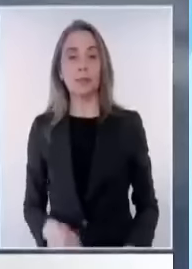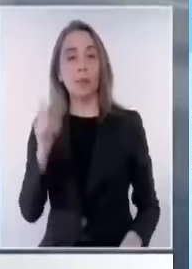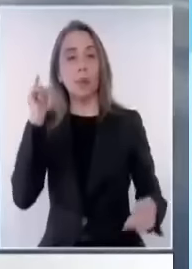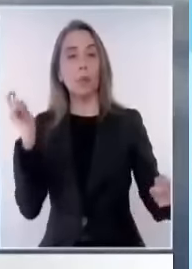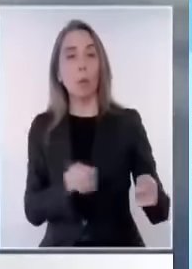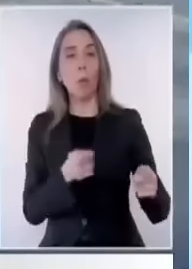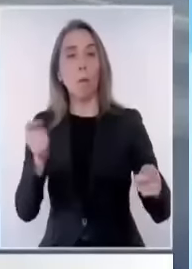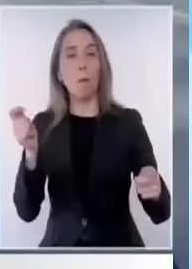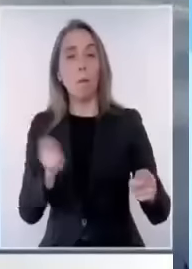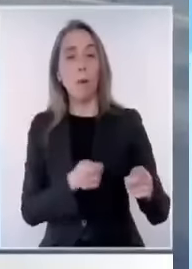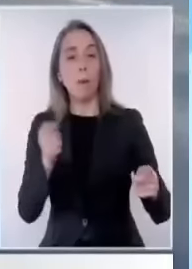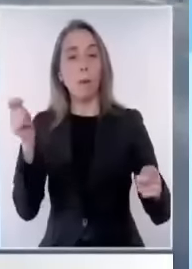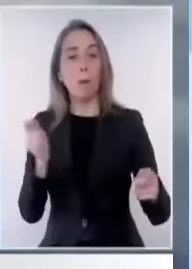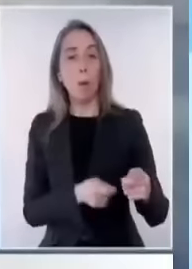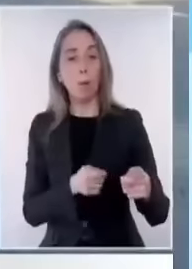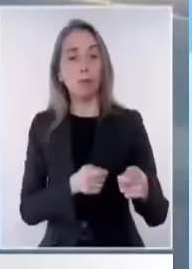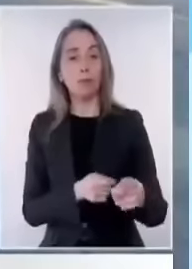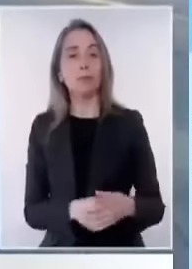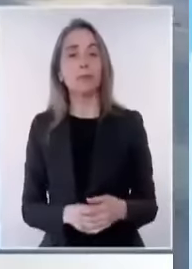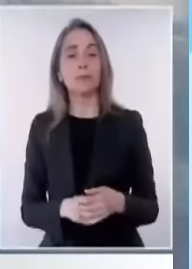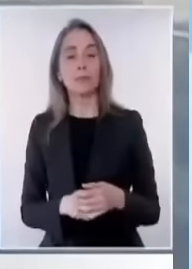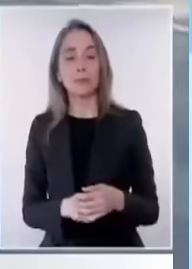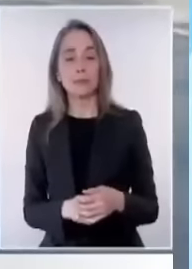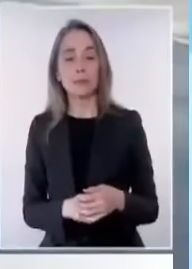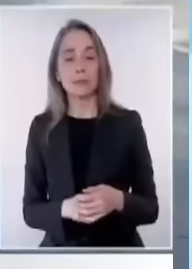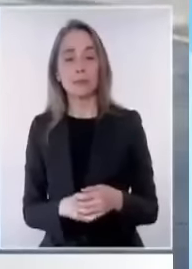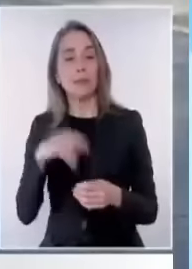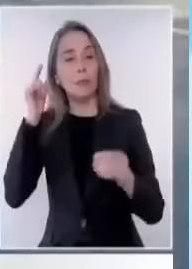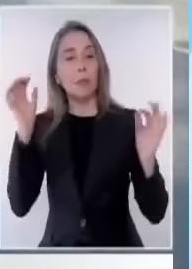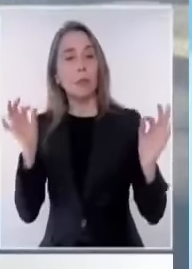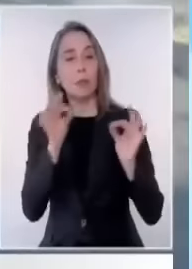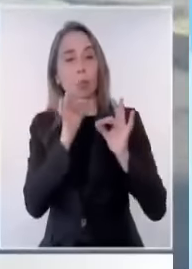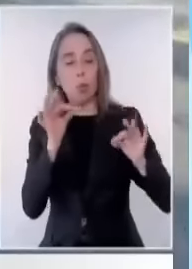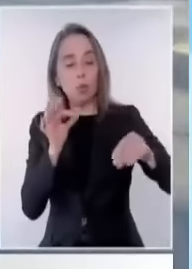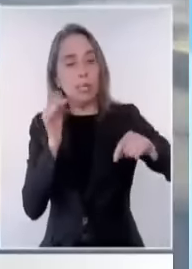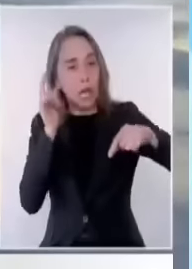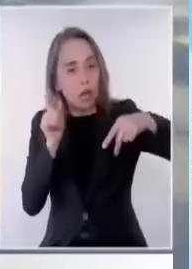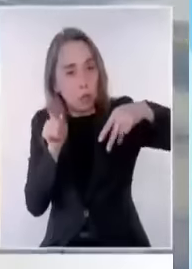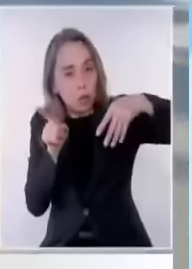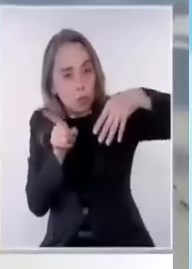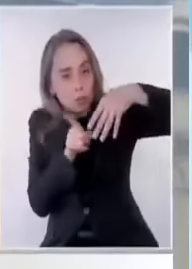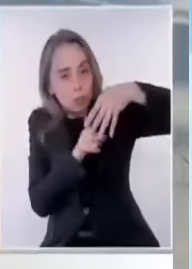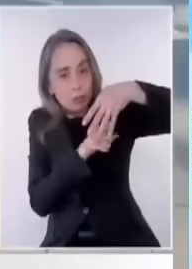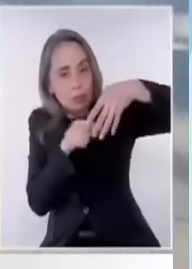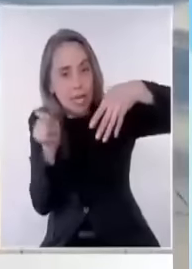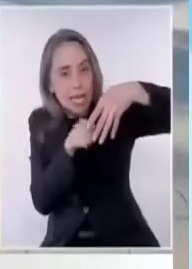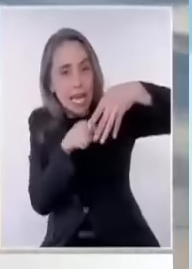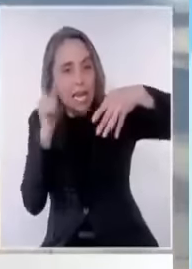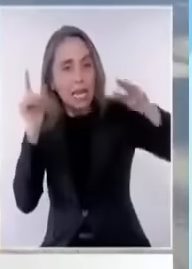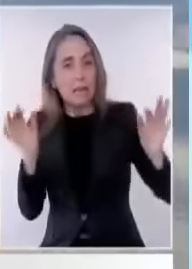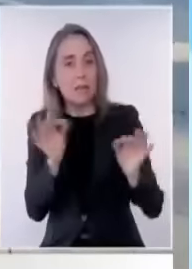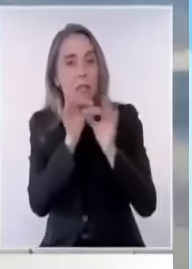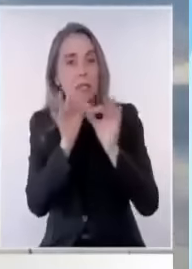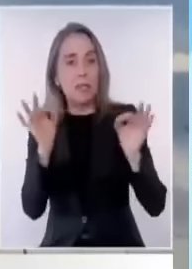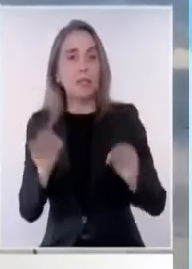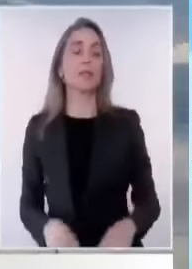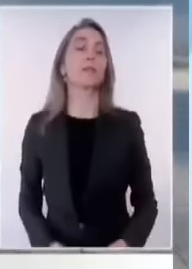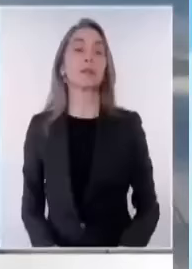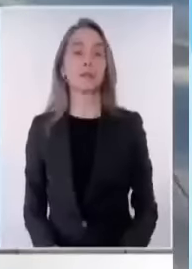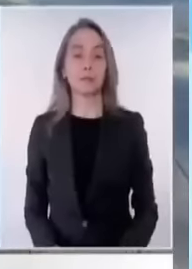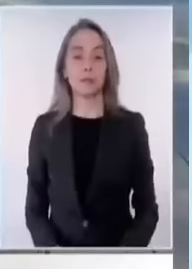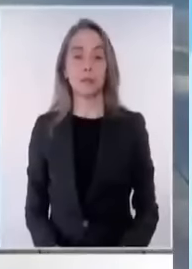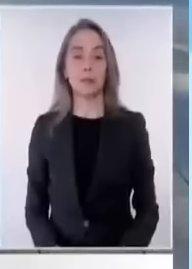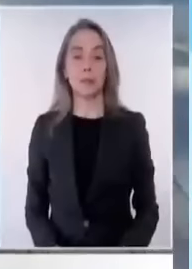La cámara está en un soldado, está en el del platillo, la tiene enganchada, ¿no? Una